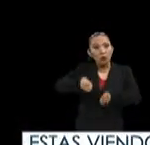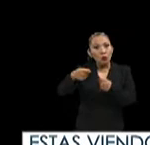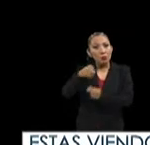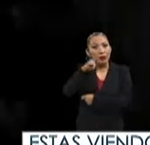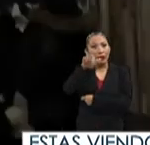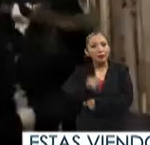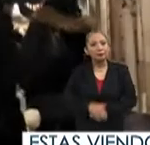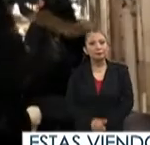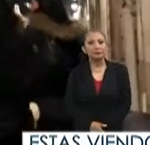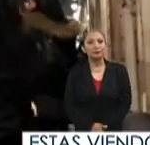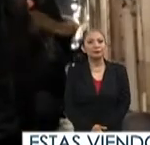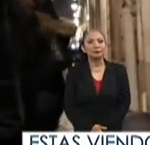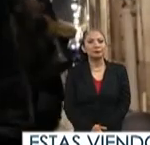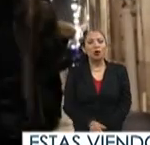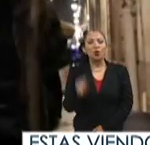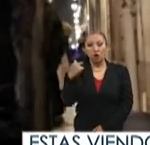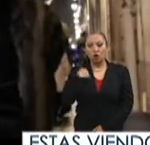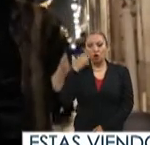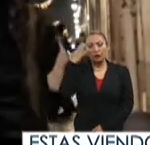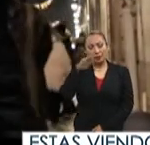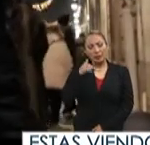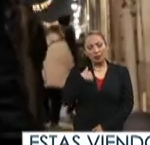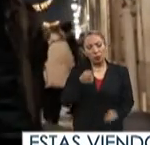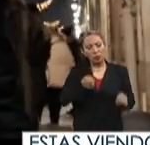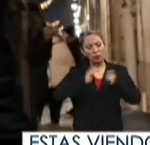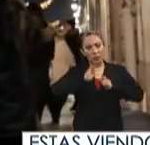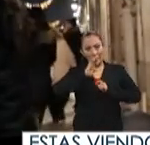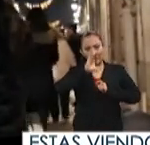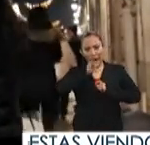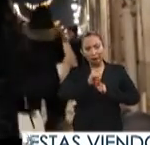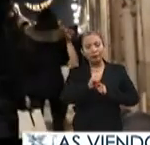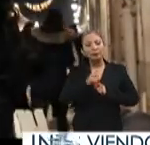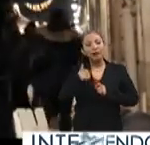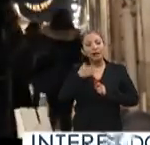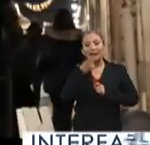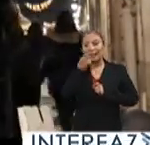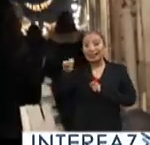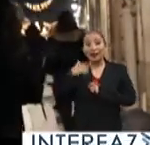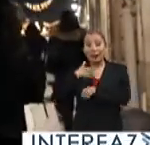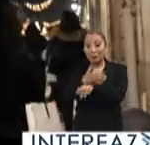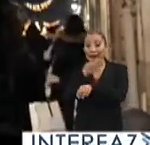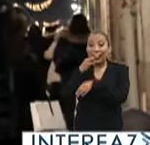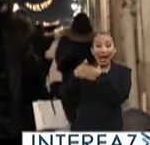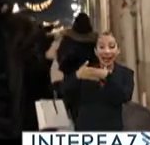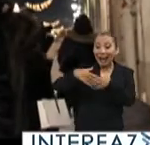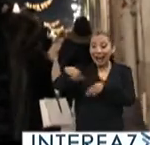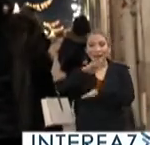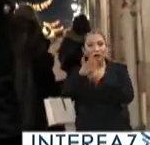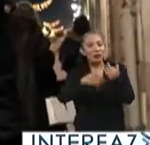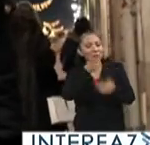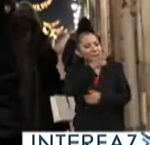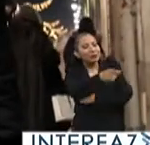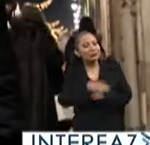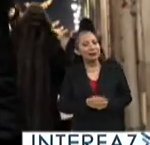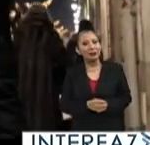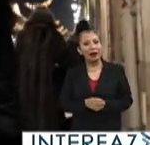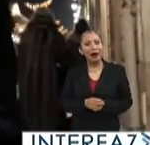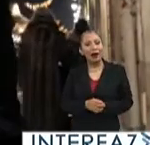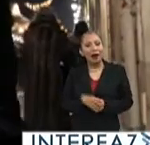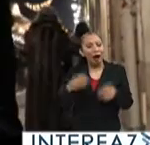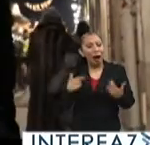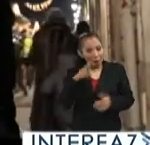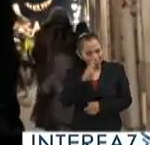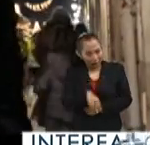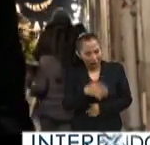beca? Cuando yo me enteré que iba a formar parte de esta beca y se los comenté a mis compañeros, todos me decían, no